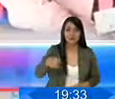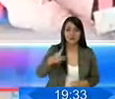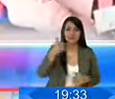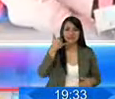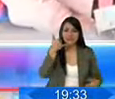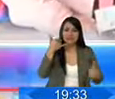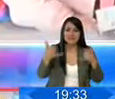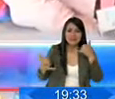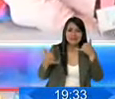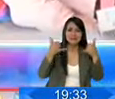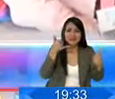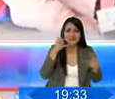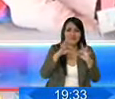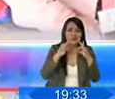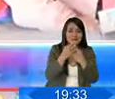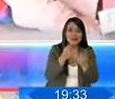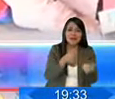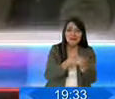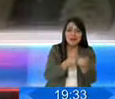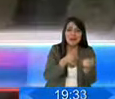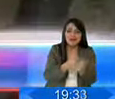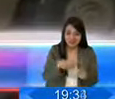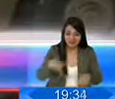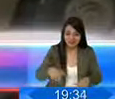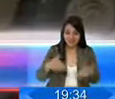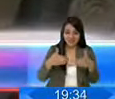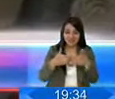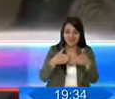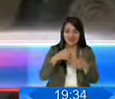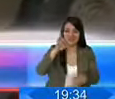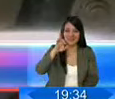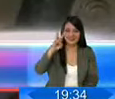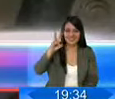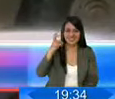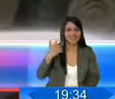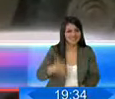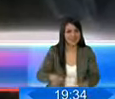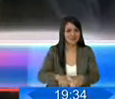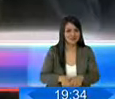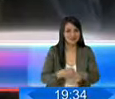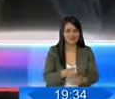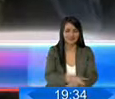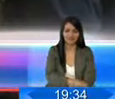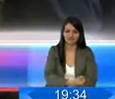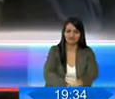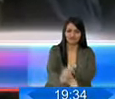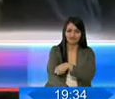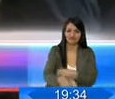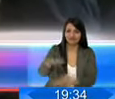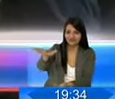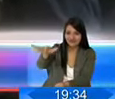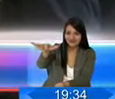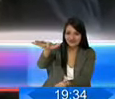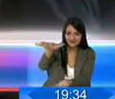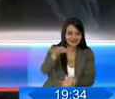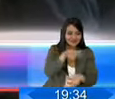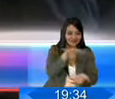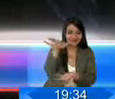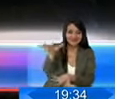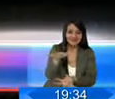apoyar a Michael y su familia, nuestro equipo de Televicentro se puso manos a la obra y acudimos a recibir sus